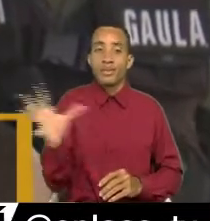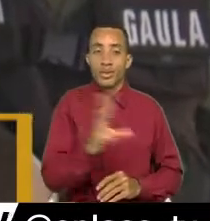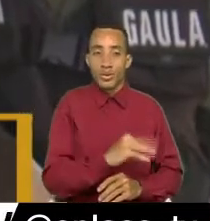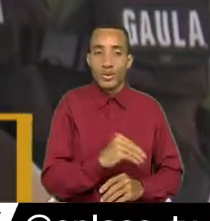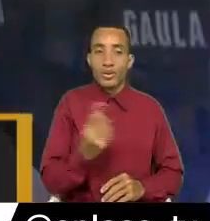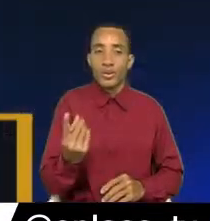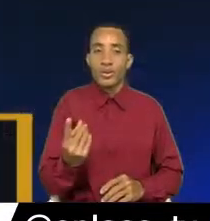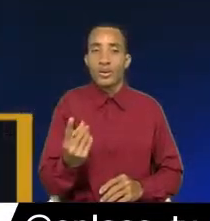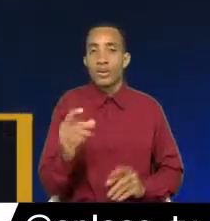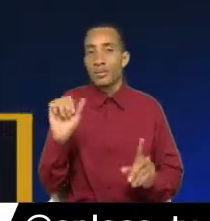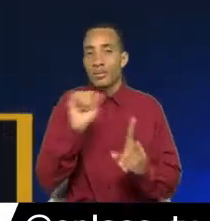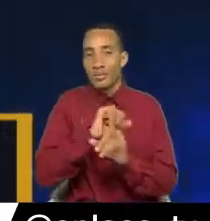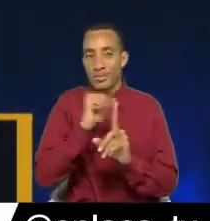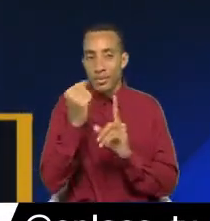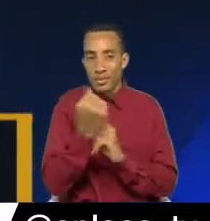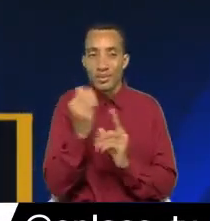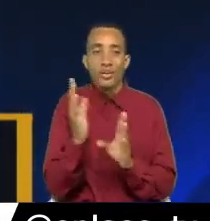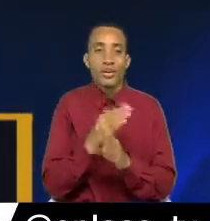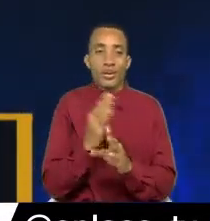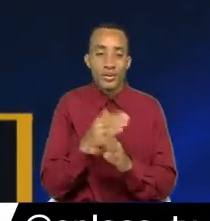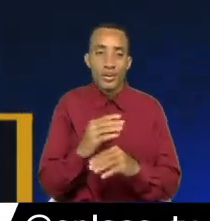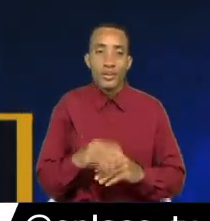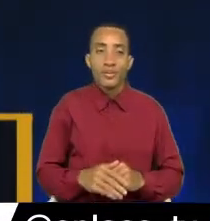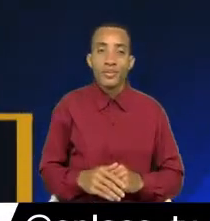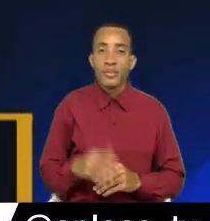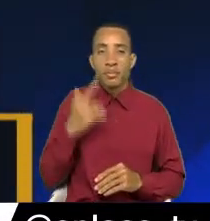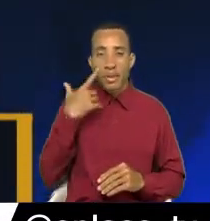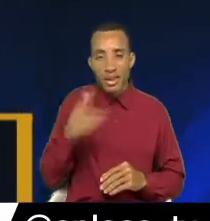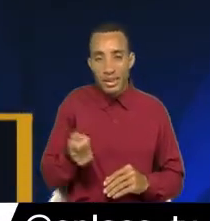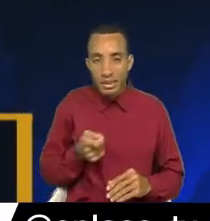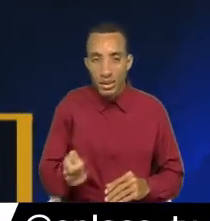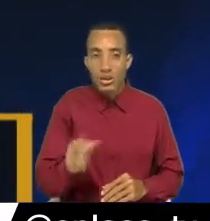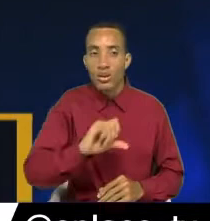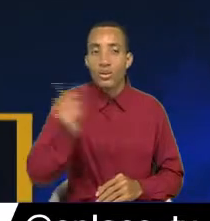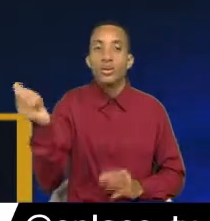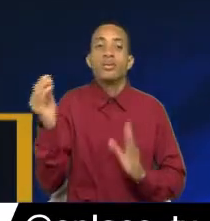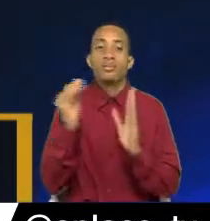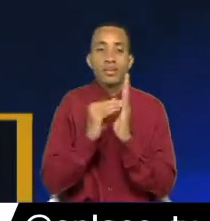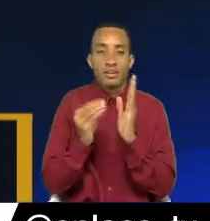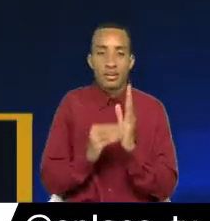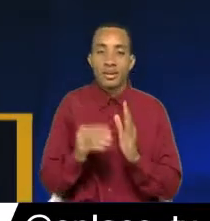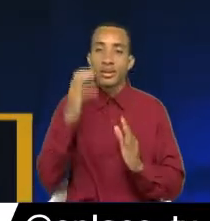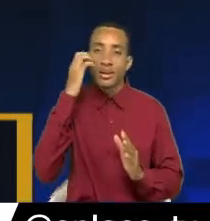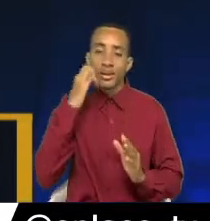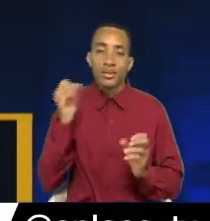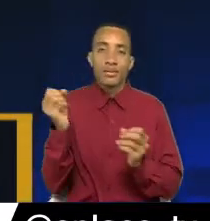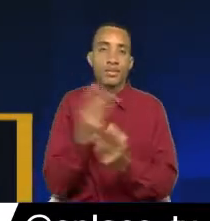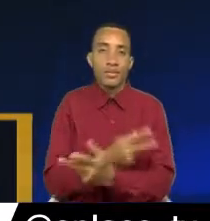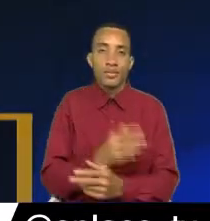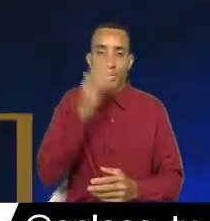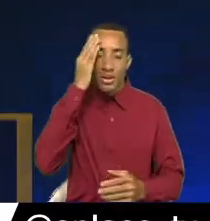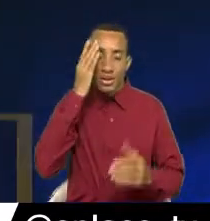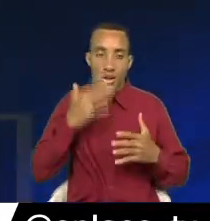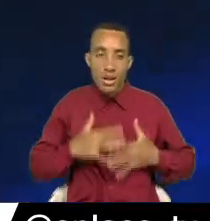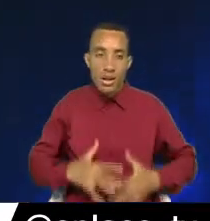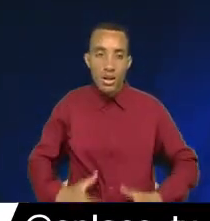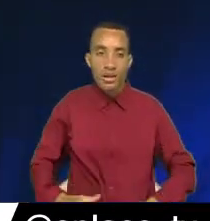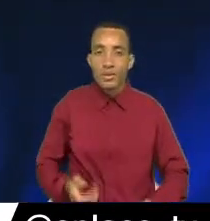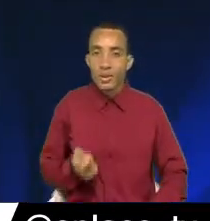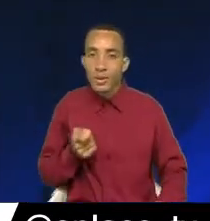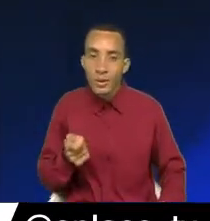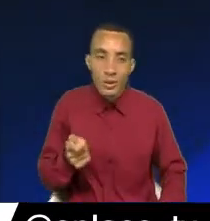vienen presentando. En la zona de donde ocurrió este robo, al parecer otras personas también han sido víctimas de robo por parte de habitantes de calle que circundan el